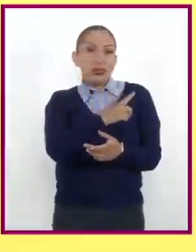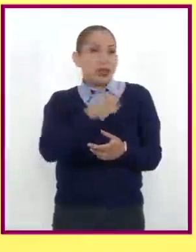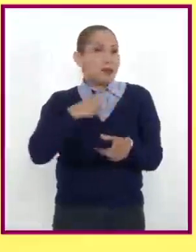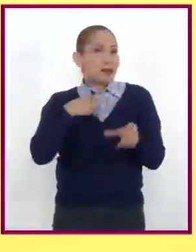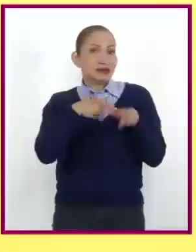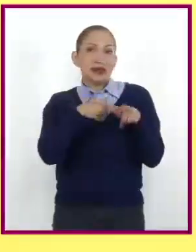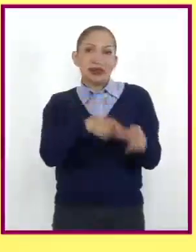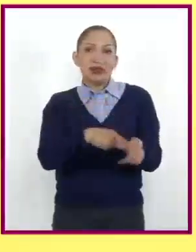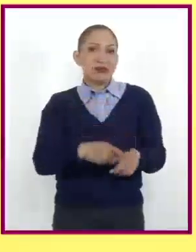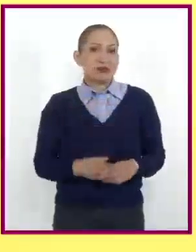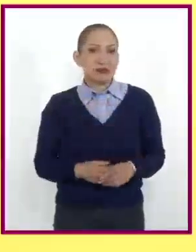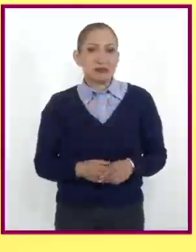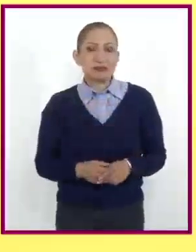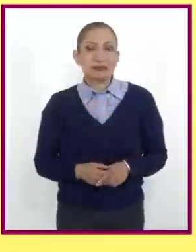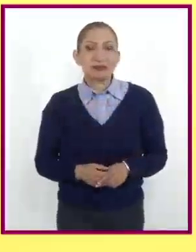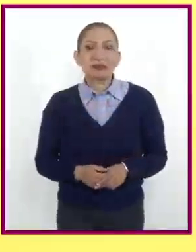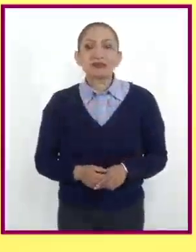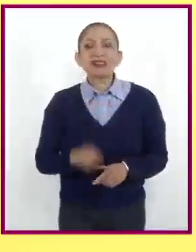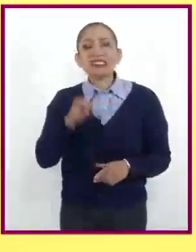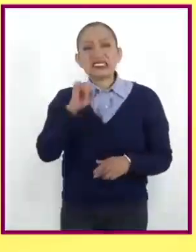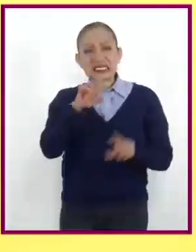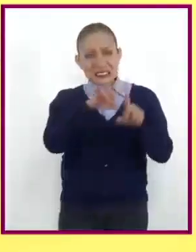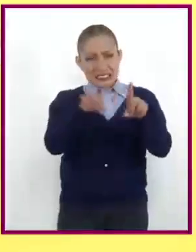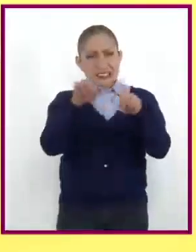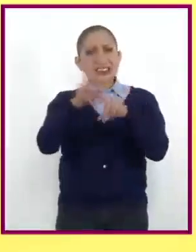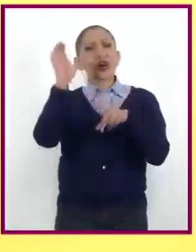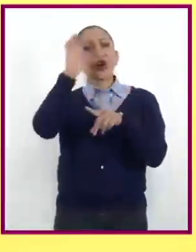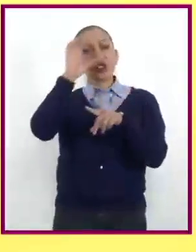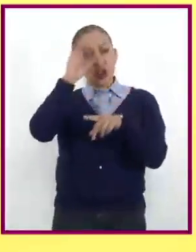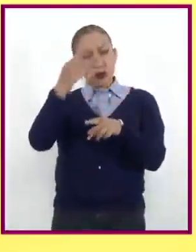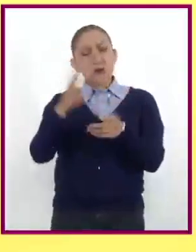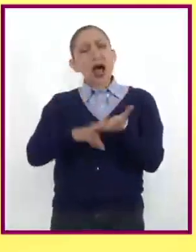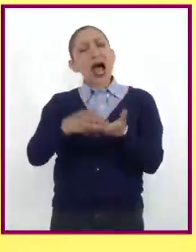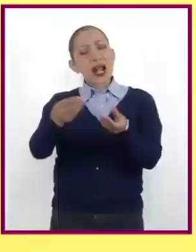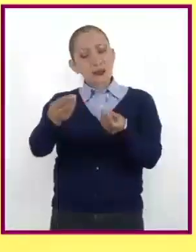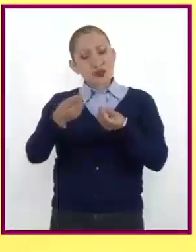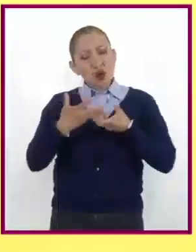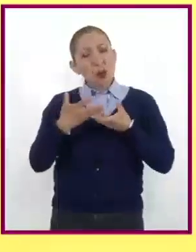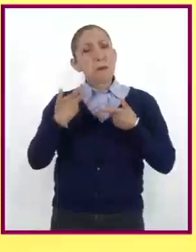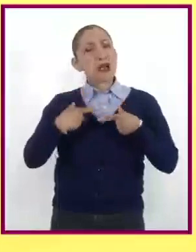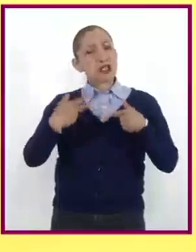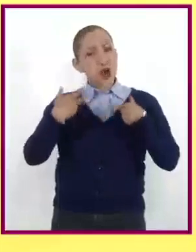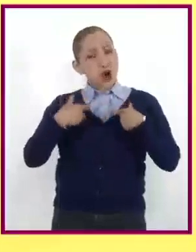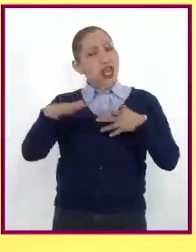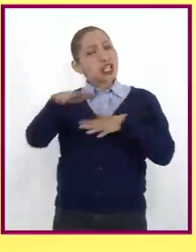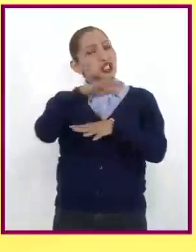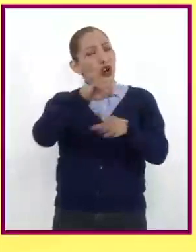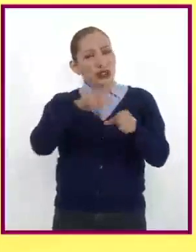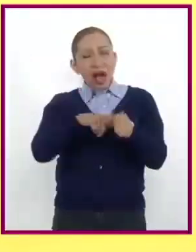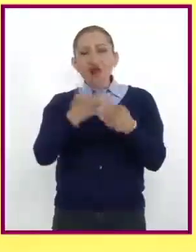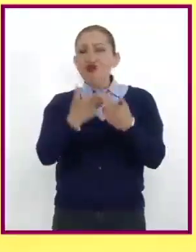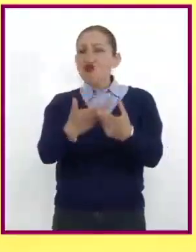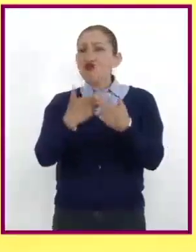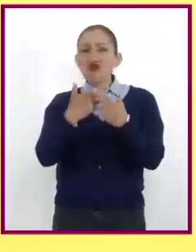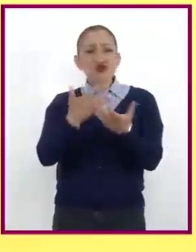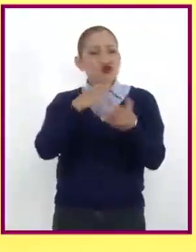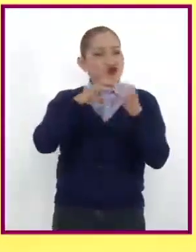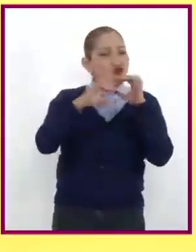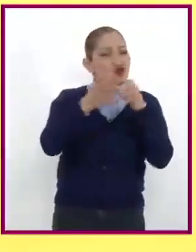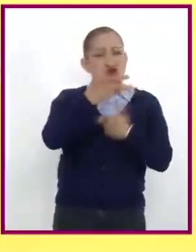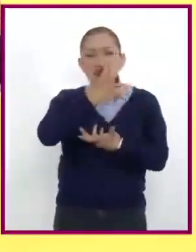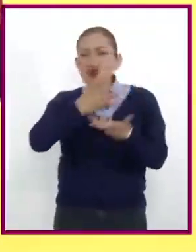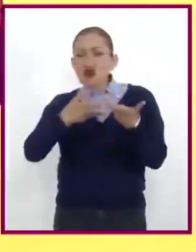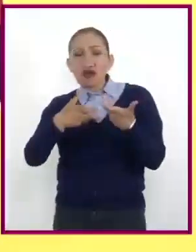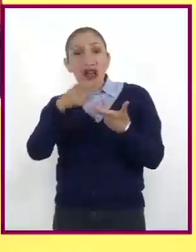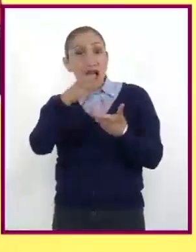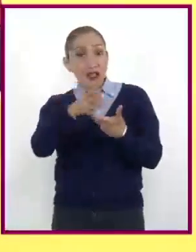deben permitirse. Aunque la diversidad cultural nos enriquece como personas y como sociedad al dialogar y compartir,